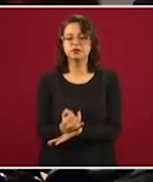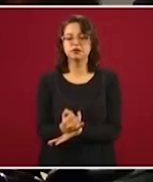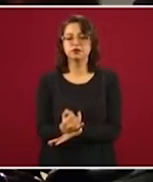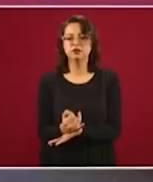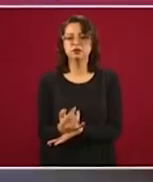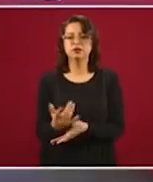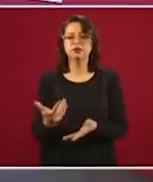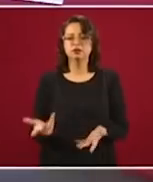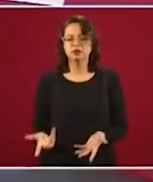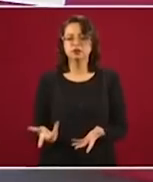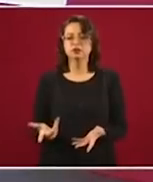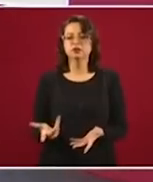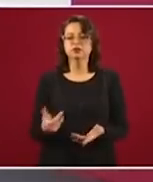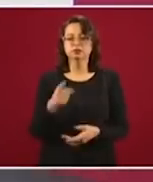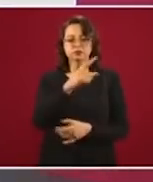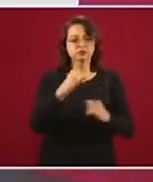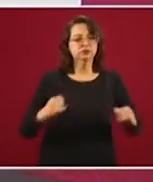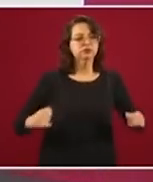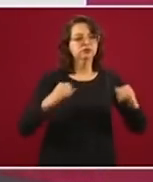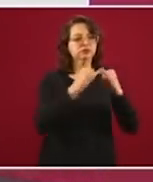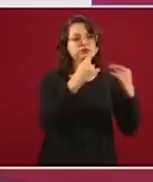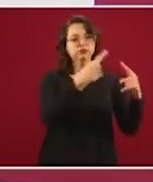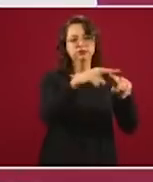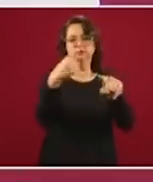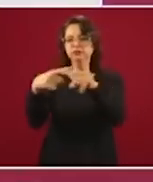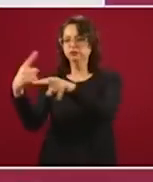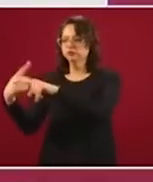ingreso que tenían los institutos